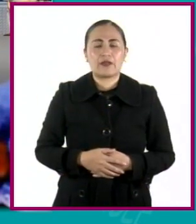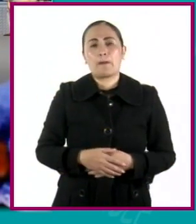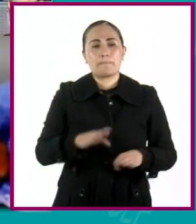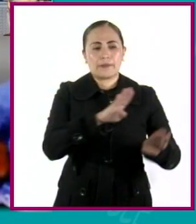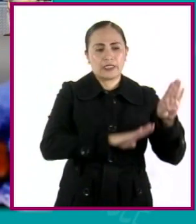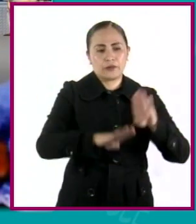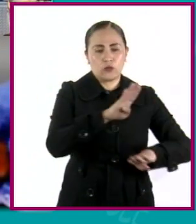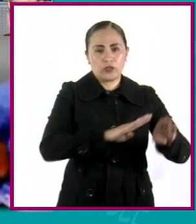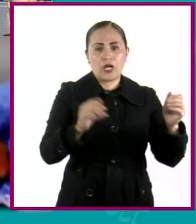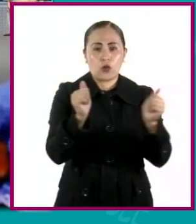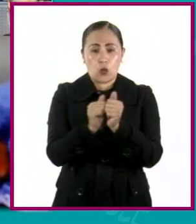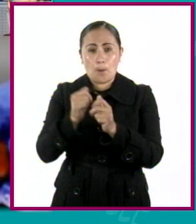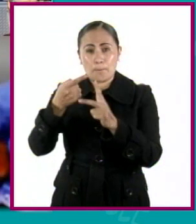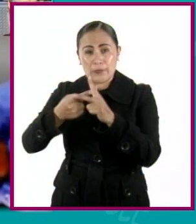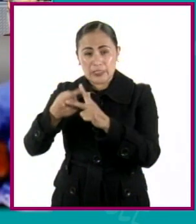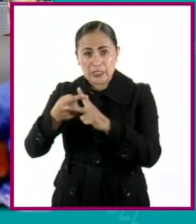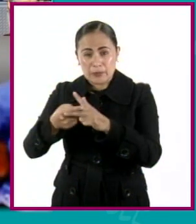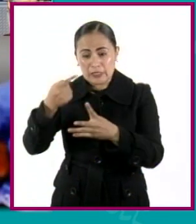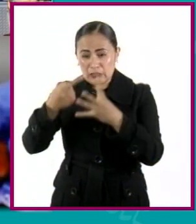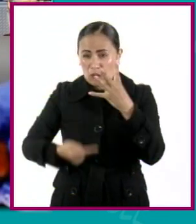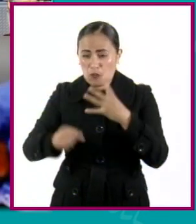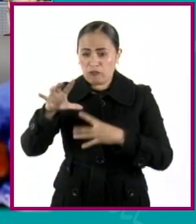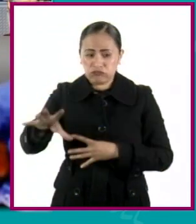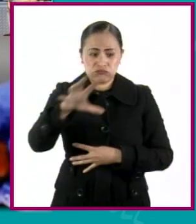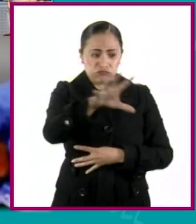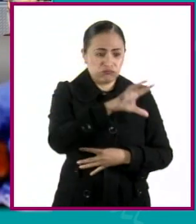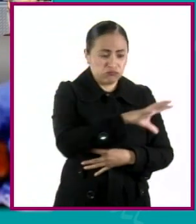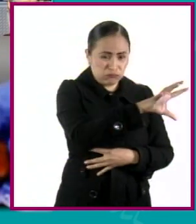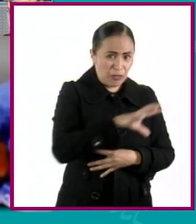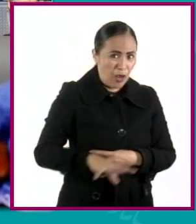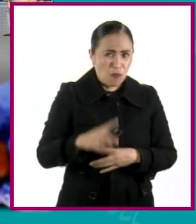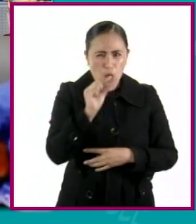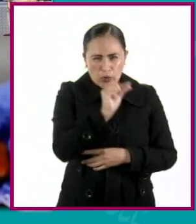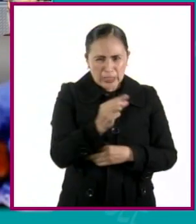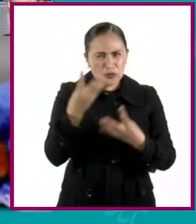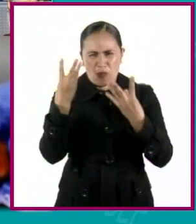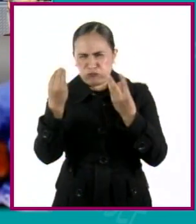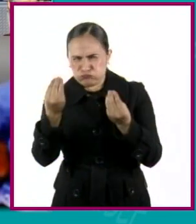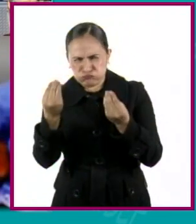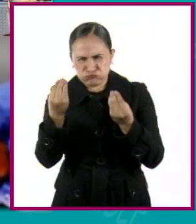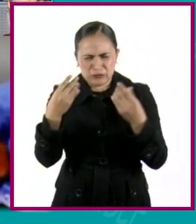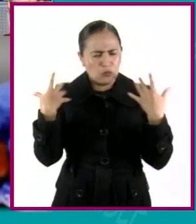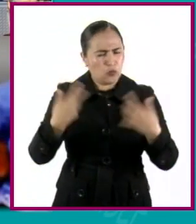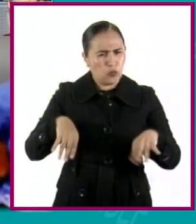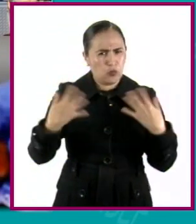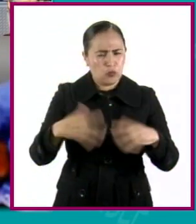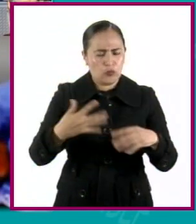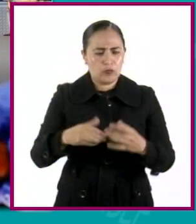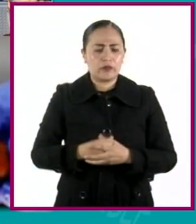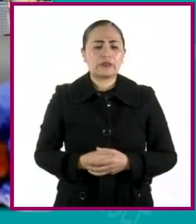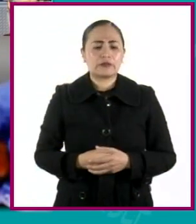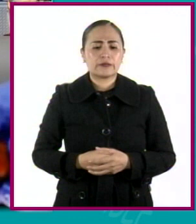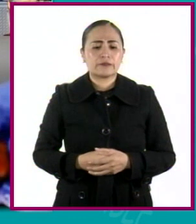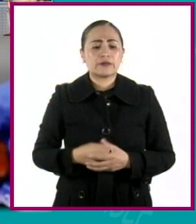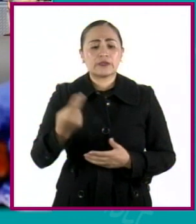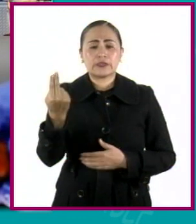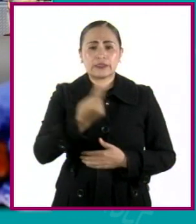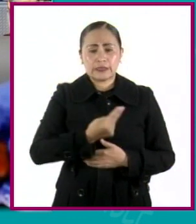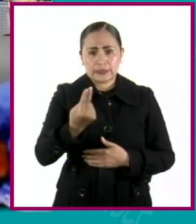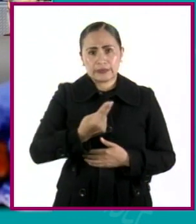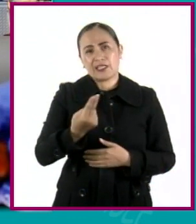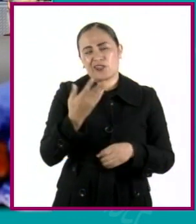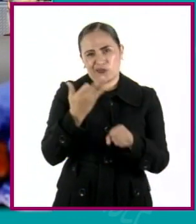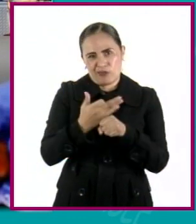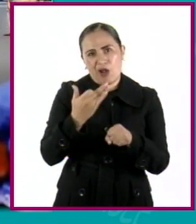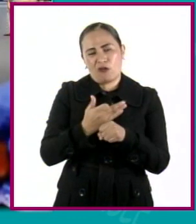biomatemáticas son tantas y en diferentes escalas y dimensiones que no podemos dejar pasar lo que ha